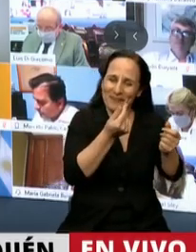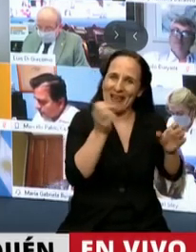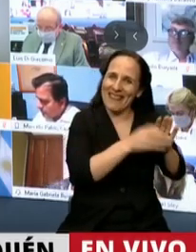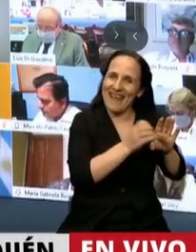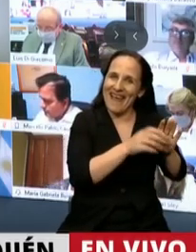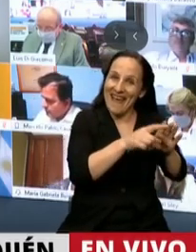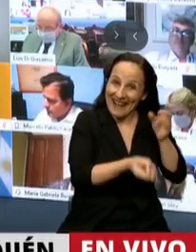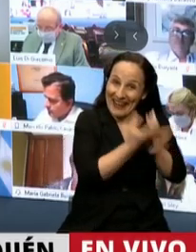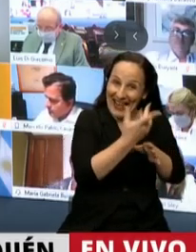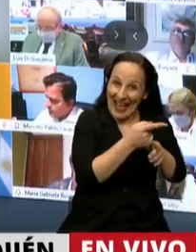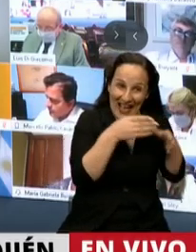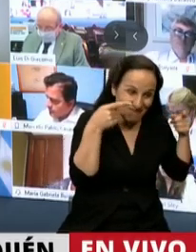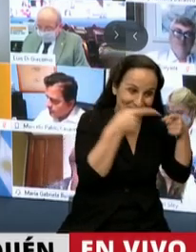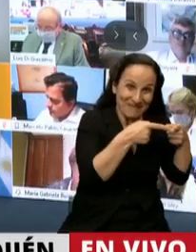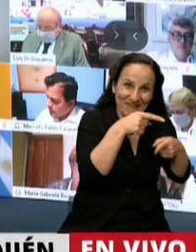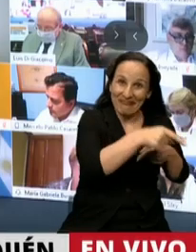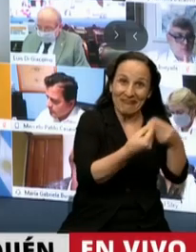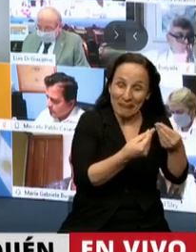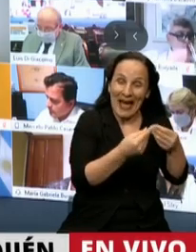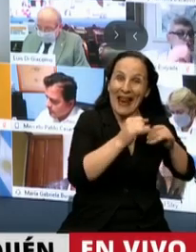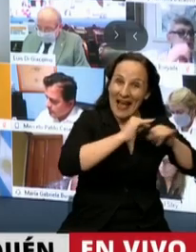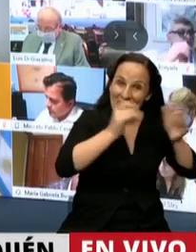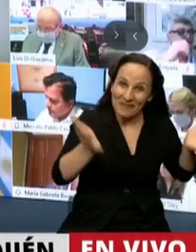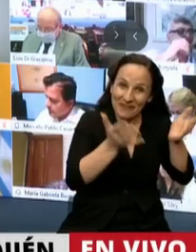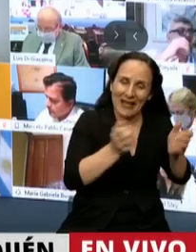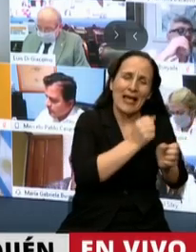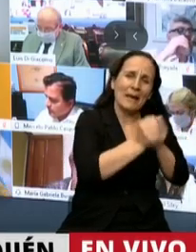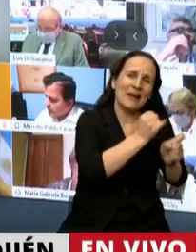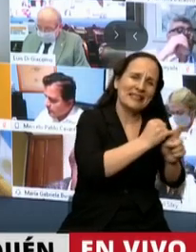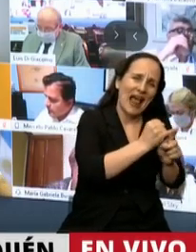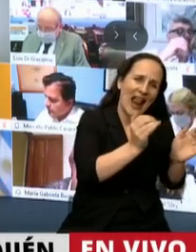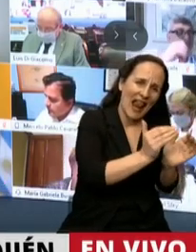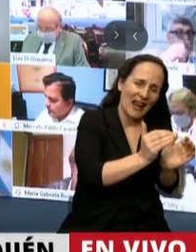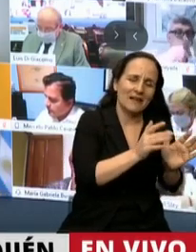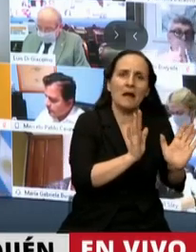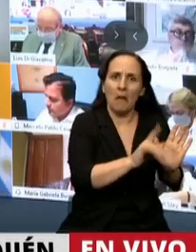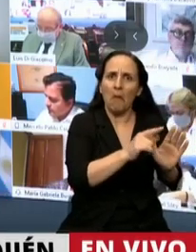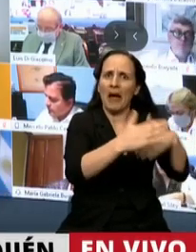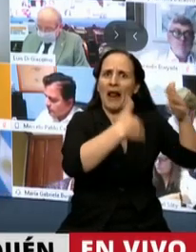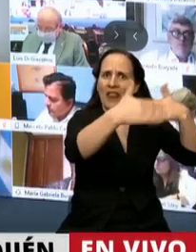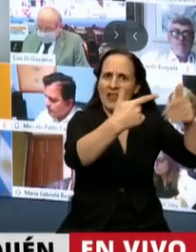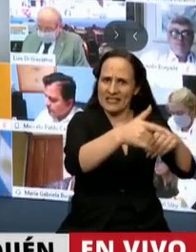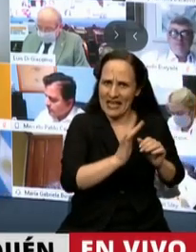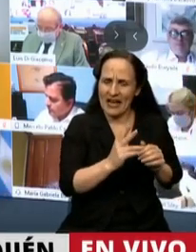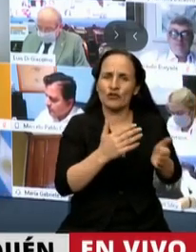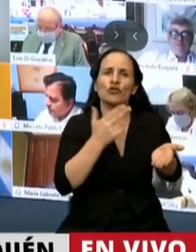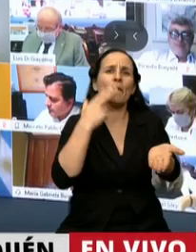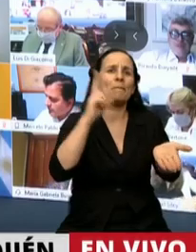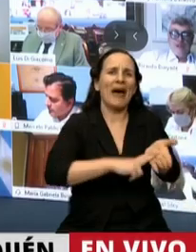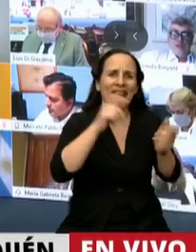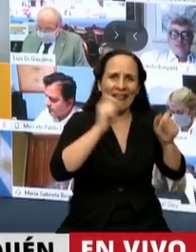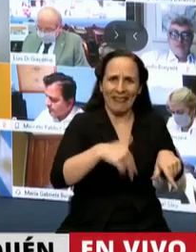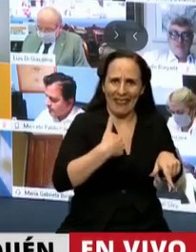fiduciario específico con el objetivo de promoción de pequeñas y medianas empresas, del desarrollo de patentes nacionales